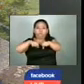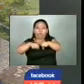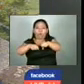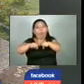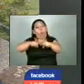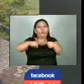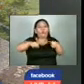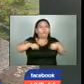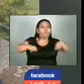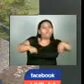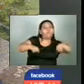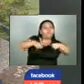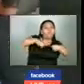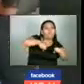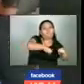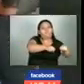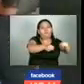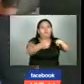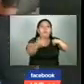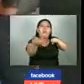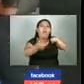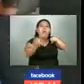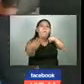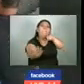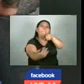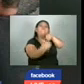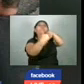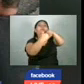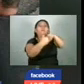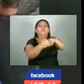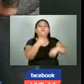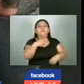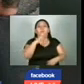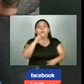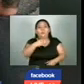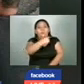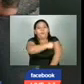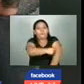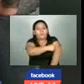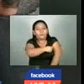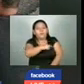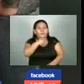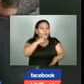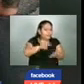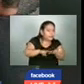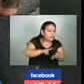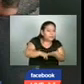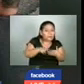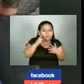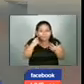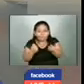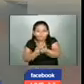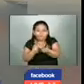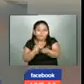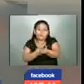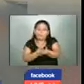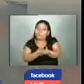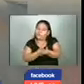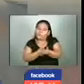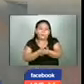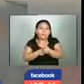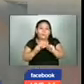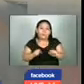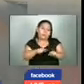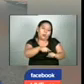contrario, impactando de frente contra un pícap. Socorristas de Cruz Verde llegaron al lugar para atender al motociclista, pero fue